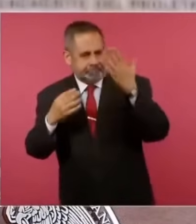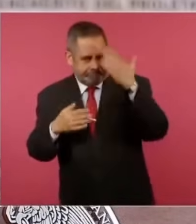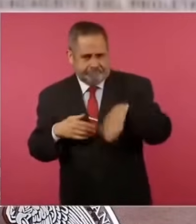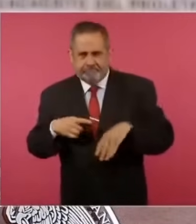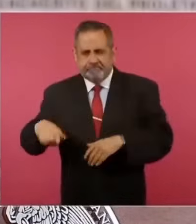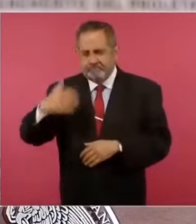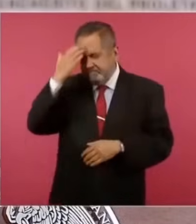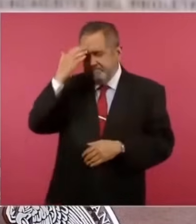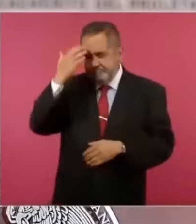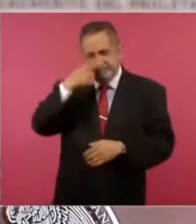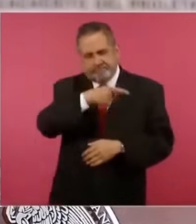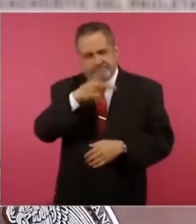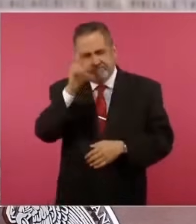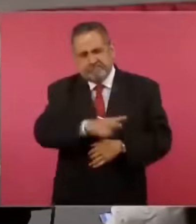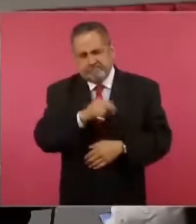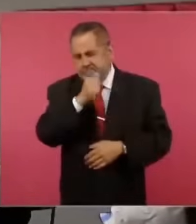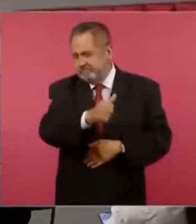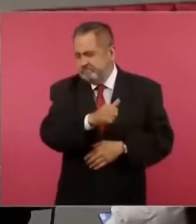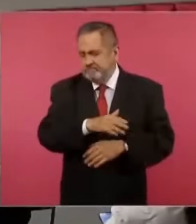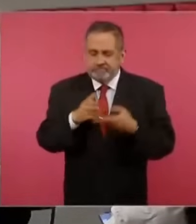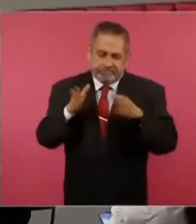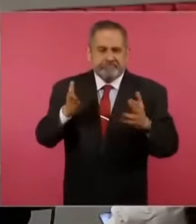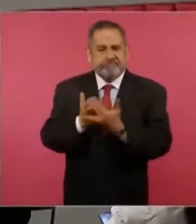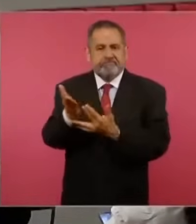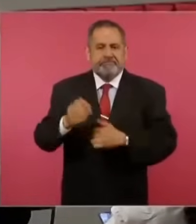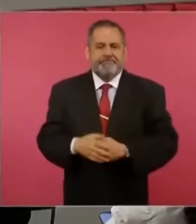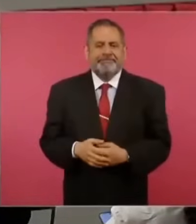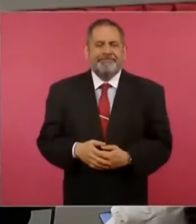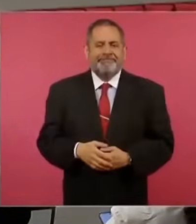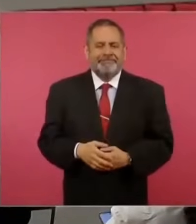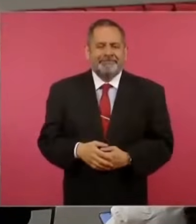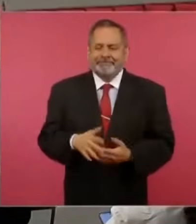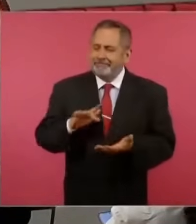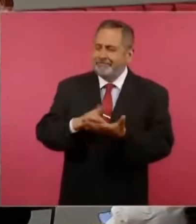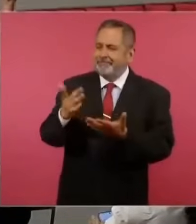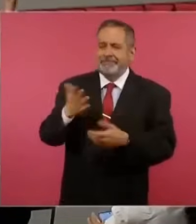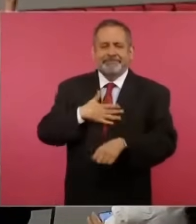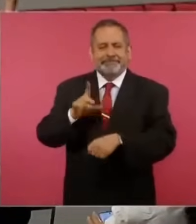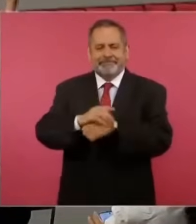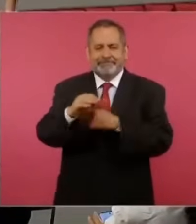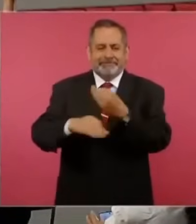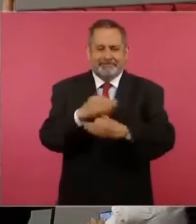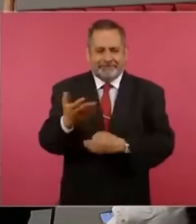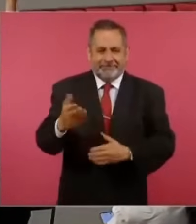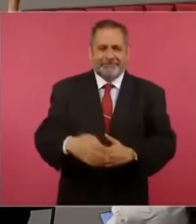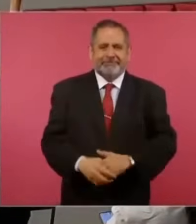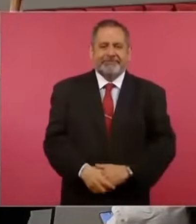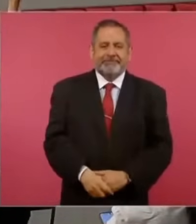paso. Muchas gracias. Que tengan todas y todos un excelente día. Muchas gracias.